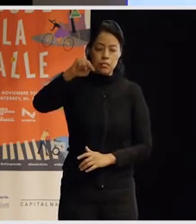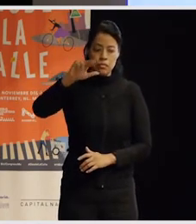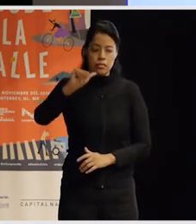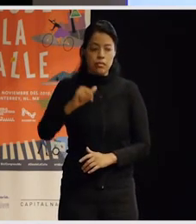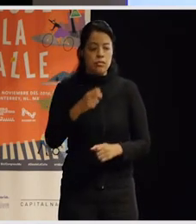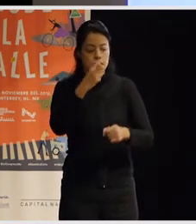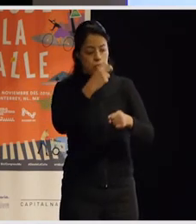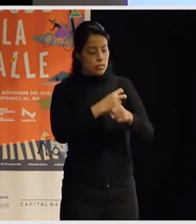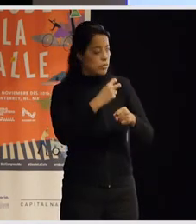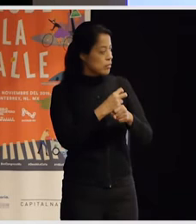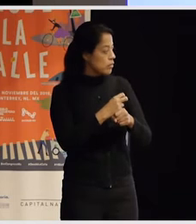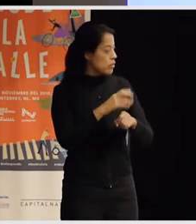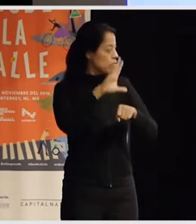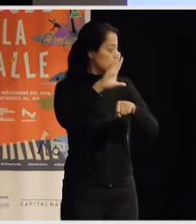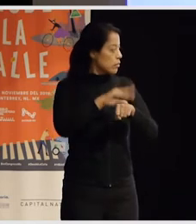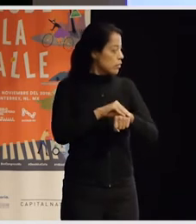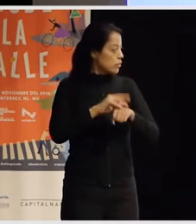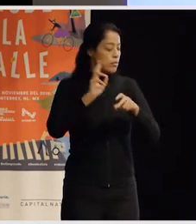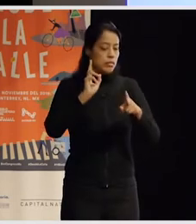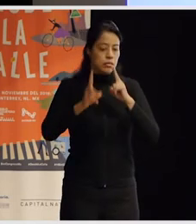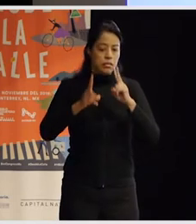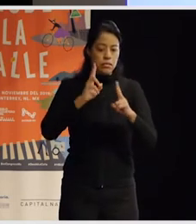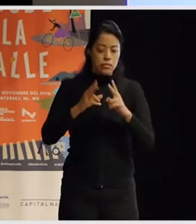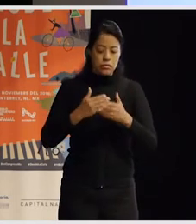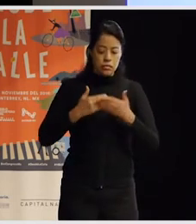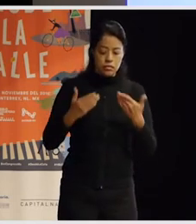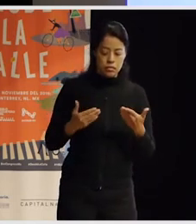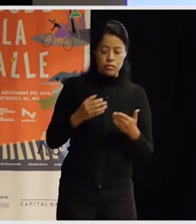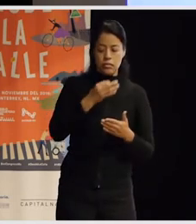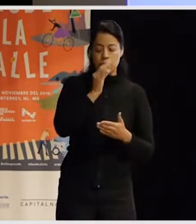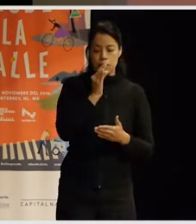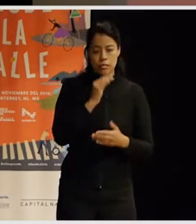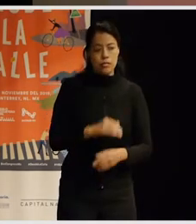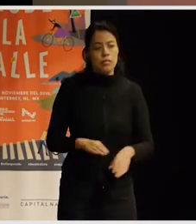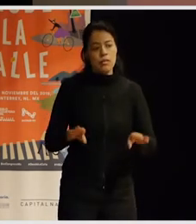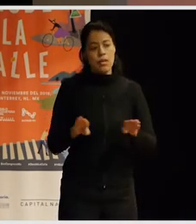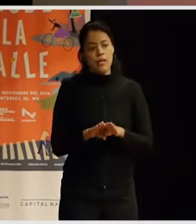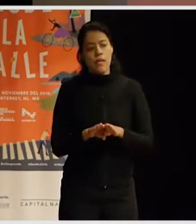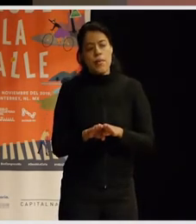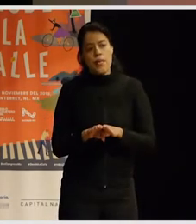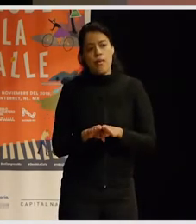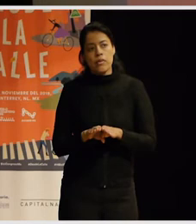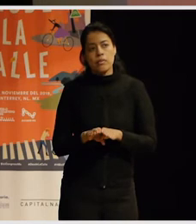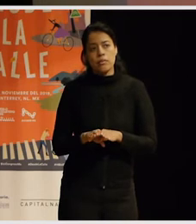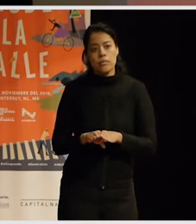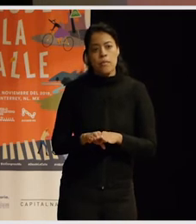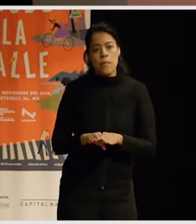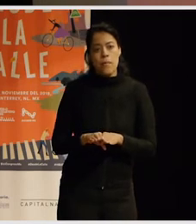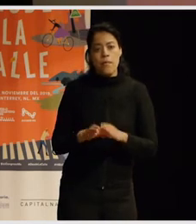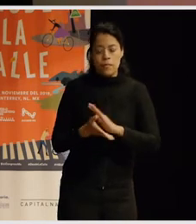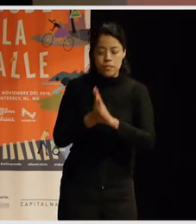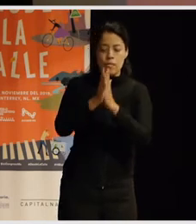segunda por permitirme contarles en este momento cómo fue la cómo fue lo que como